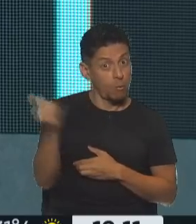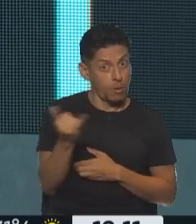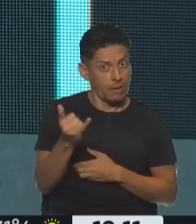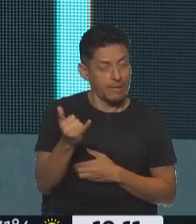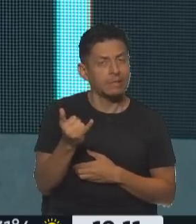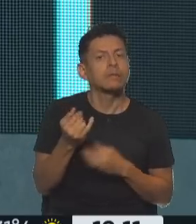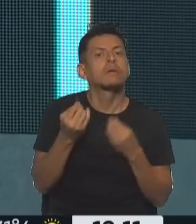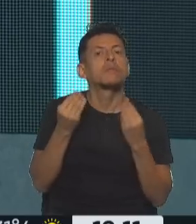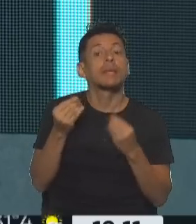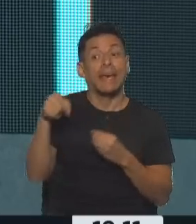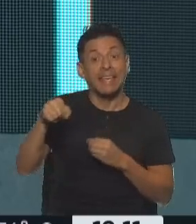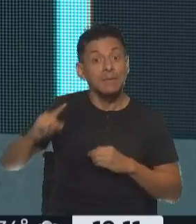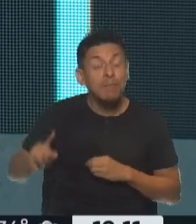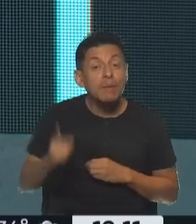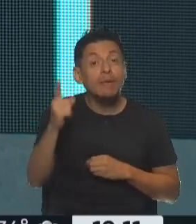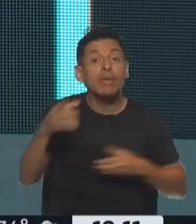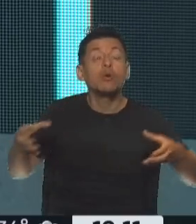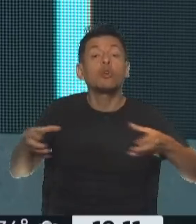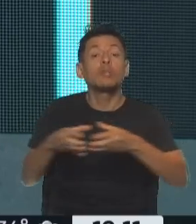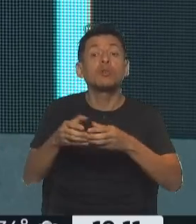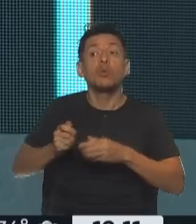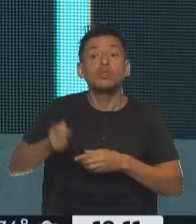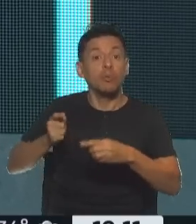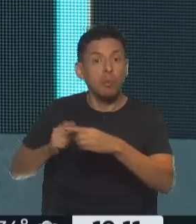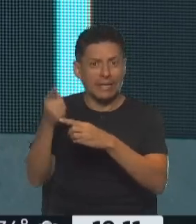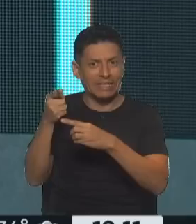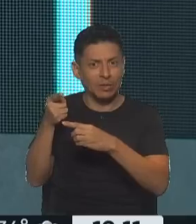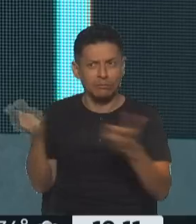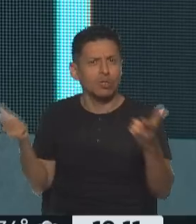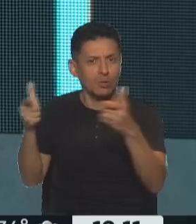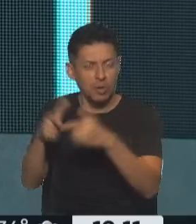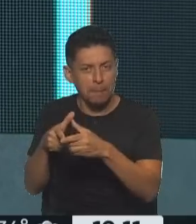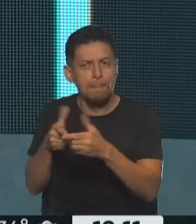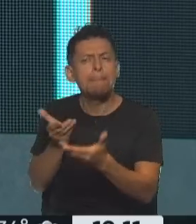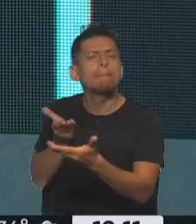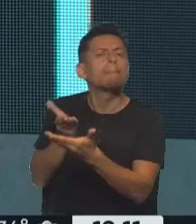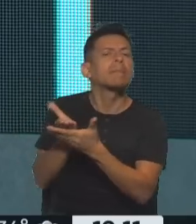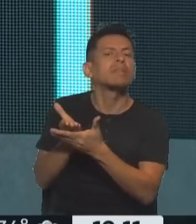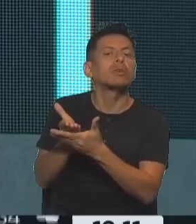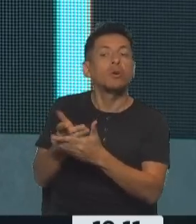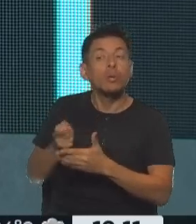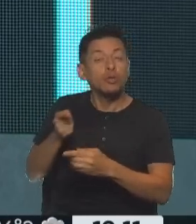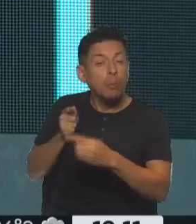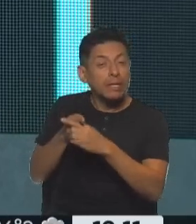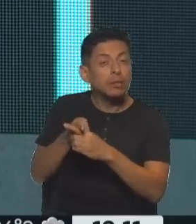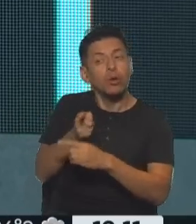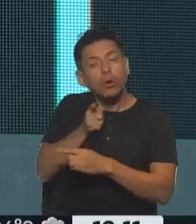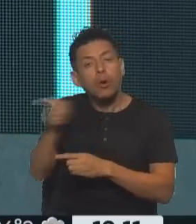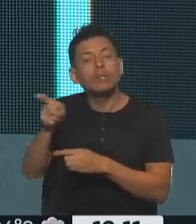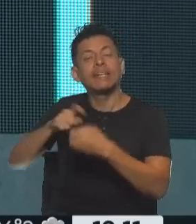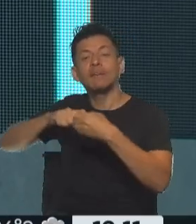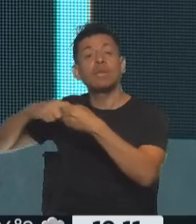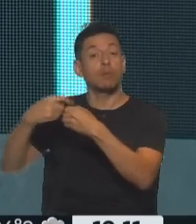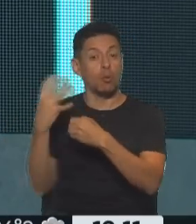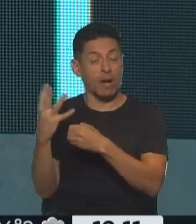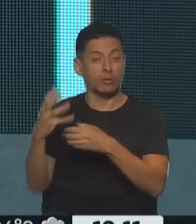cuando se reúna por primera vez la Comisión de Juicio Político con una particularidad: el pedido de juicio político a cada uno de los 4 integrantes